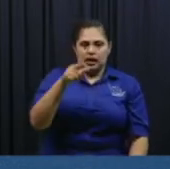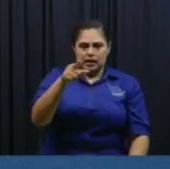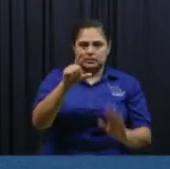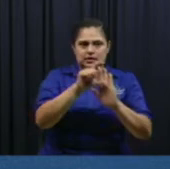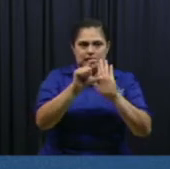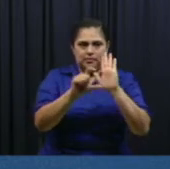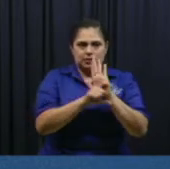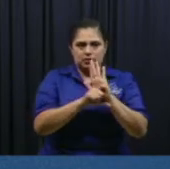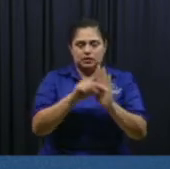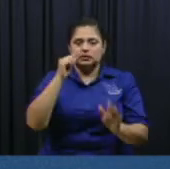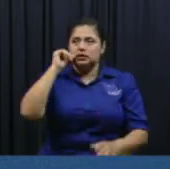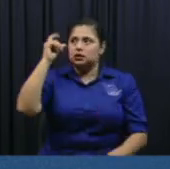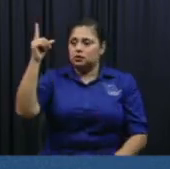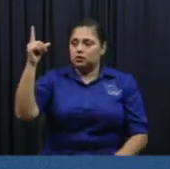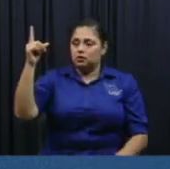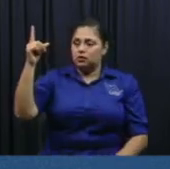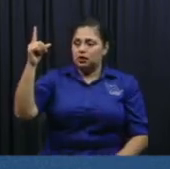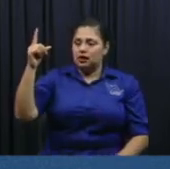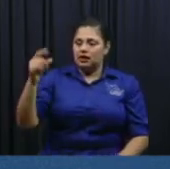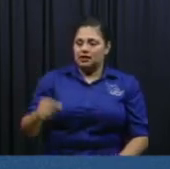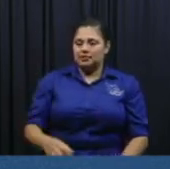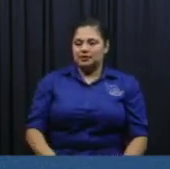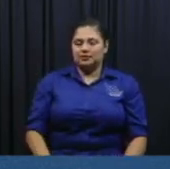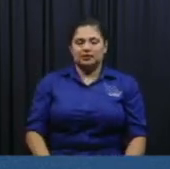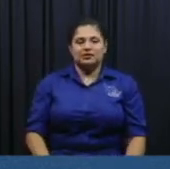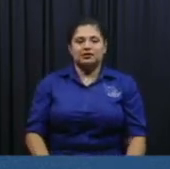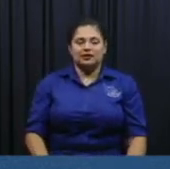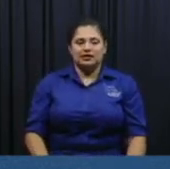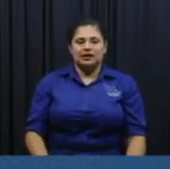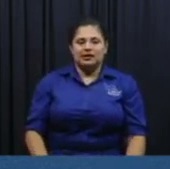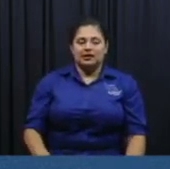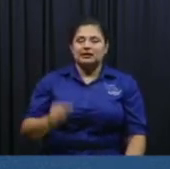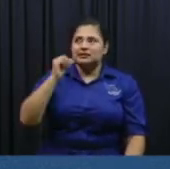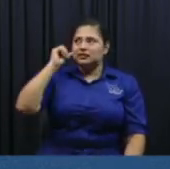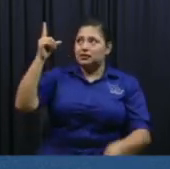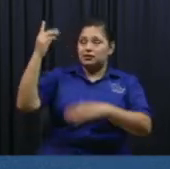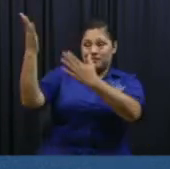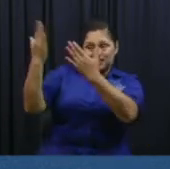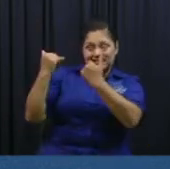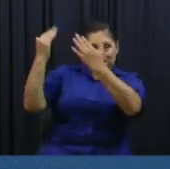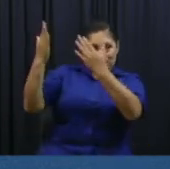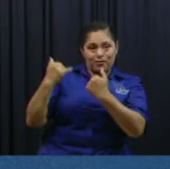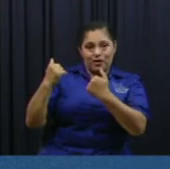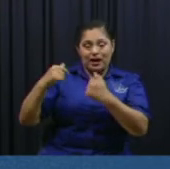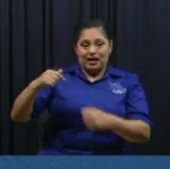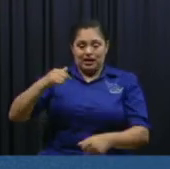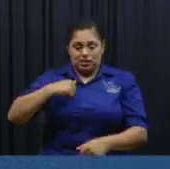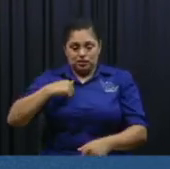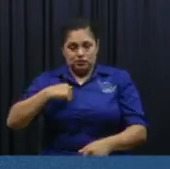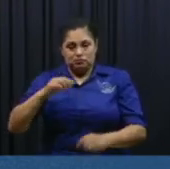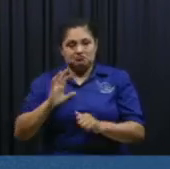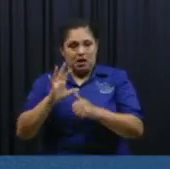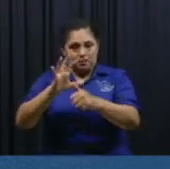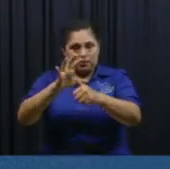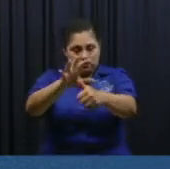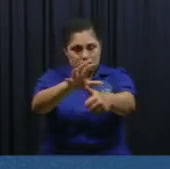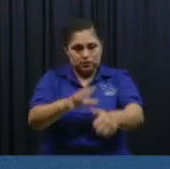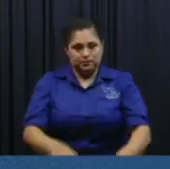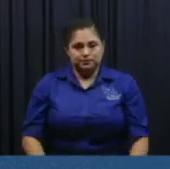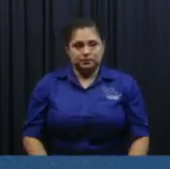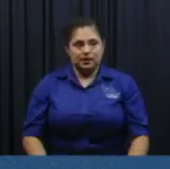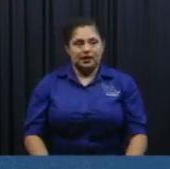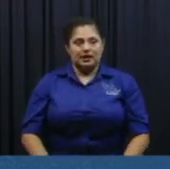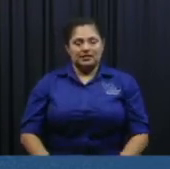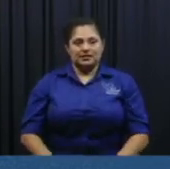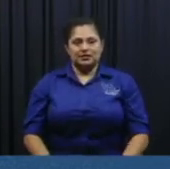con el que el Señor me llamó al apostolado hace 25 años y fue y